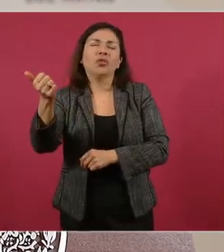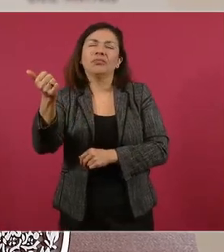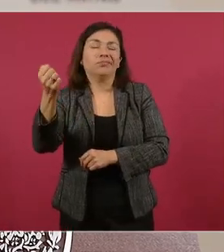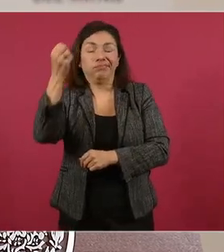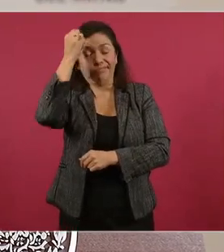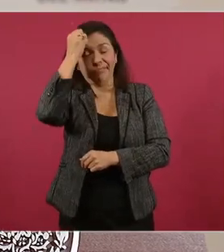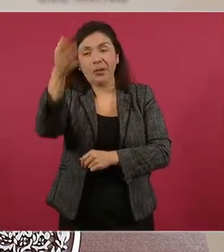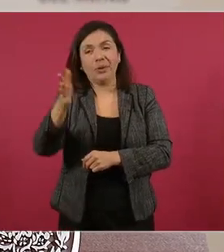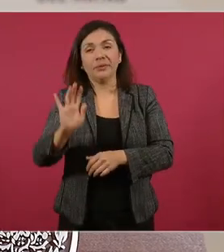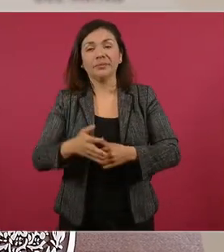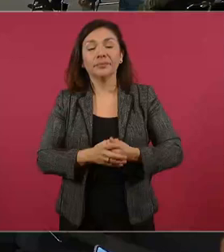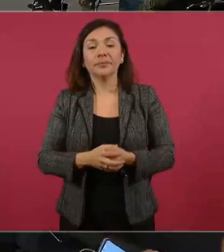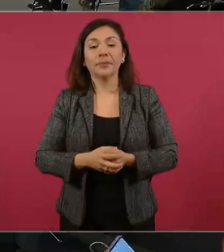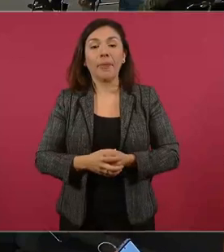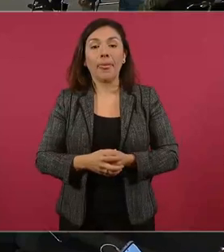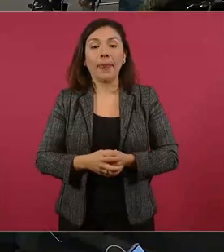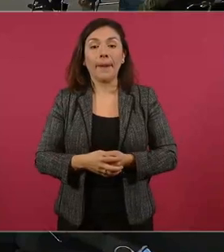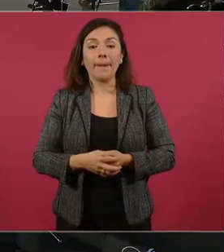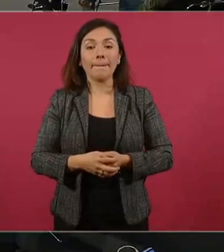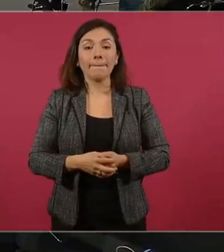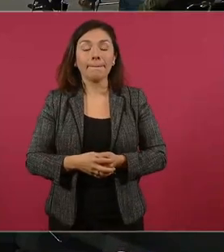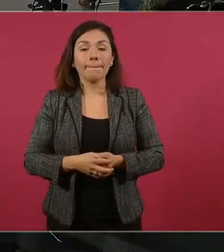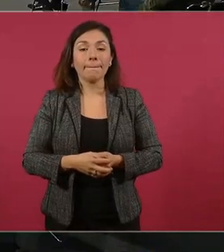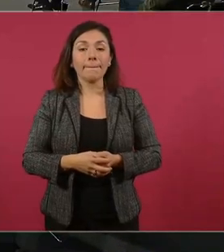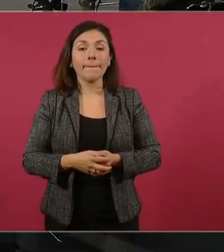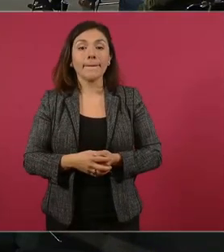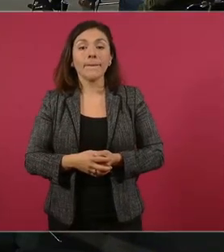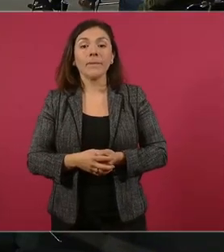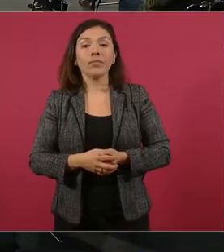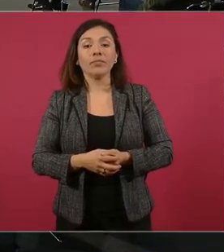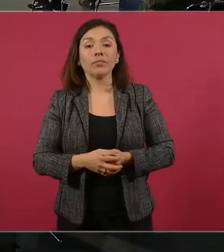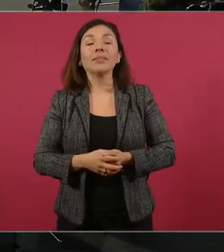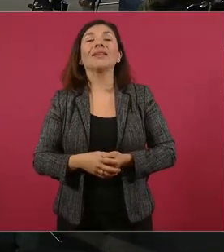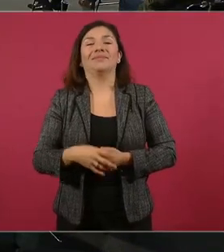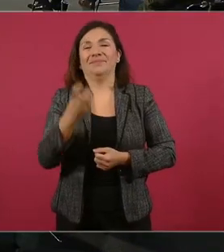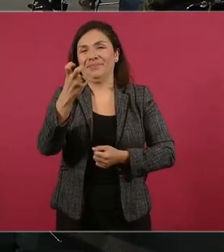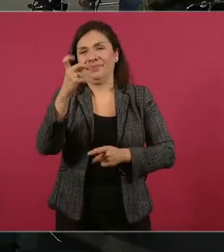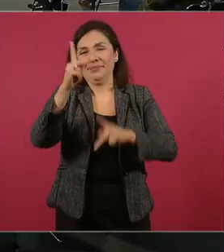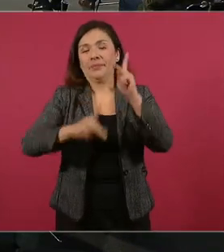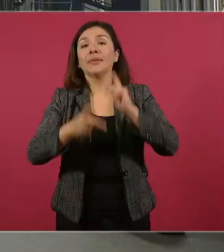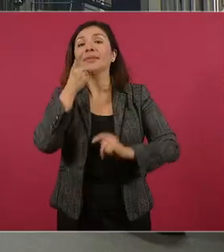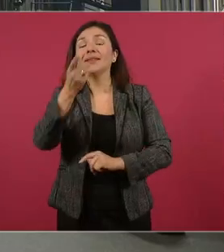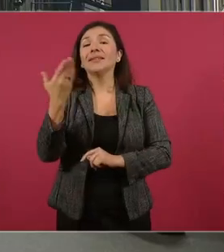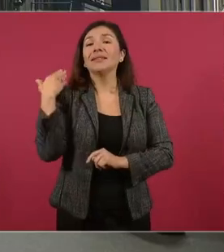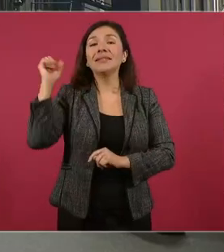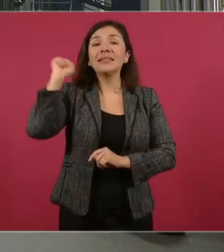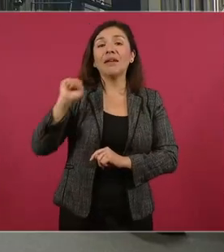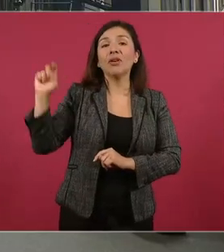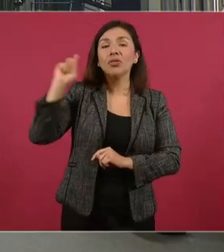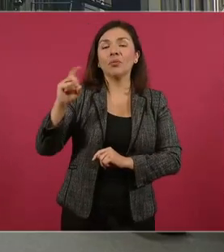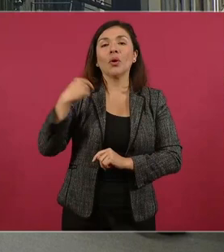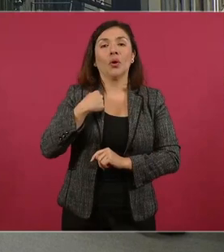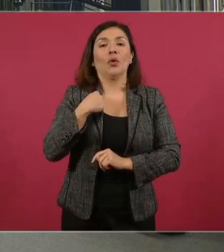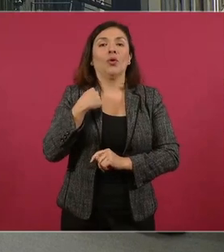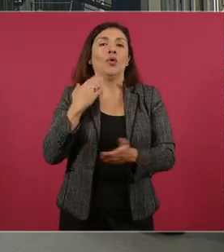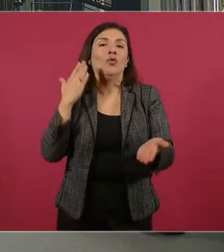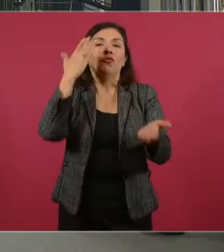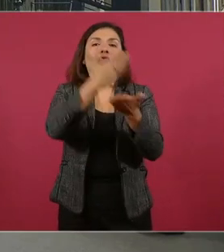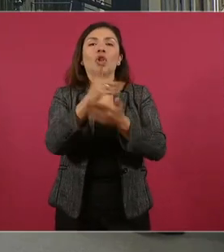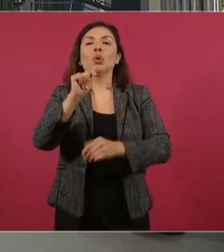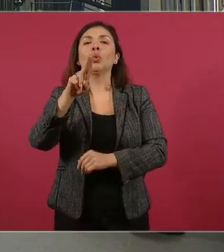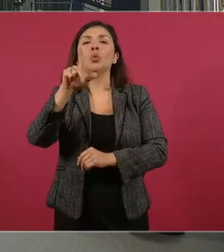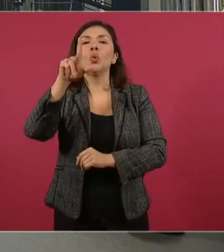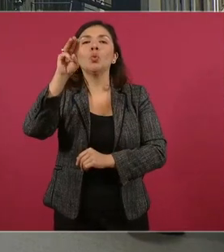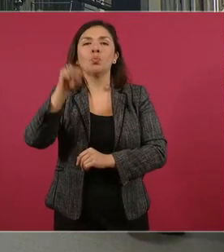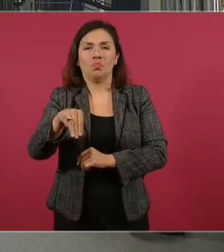No recuerdo. Pero bueno. Sí. Sí, le decía que el fin de semana pasado tuve la oportunidad de estar en Tulum